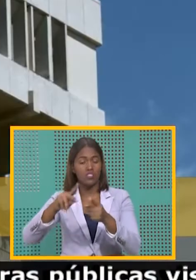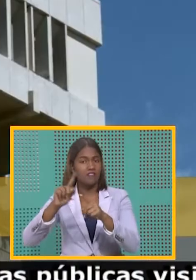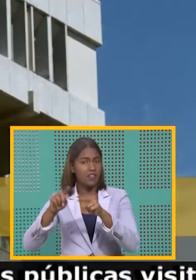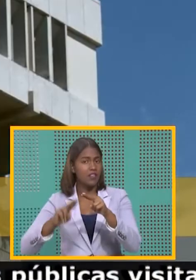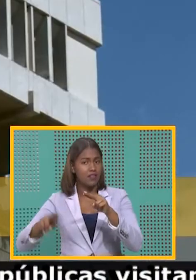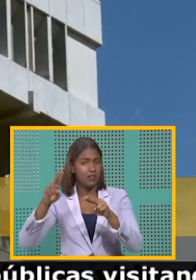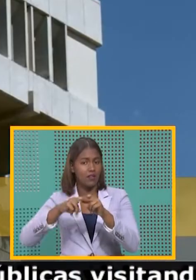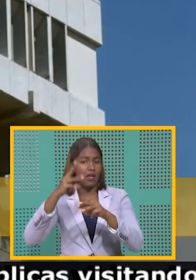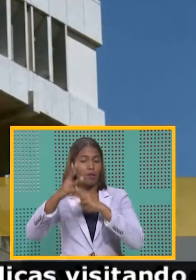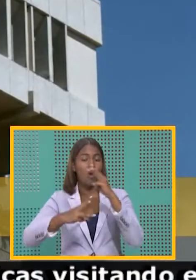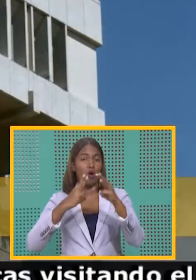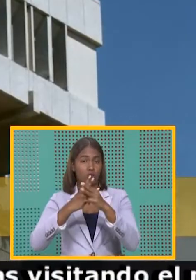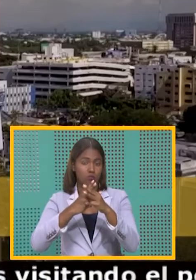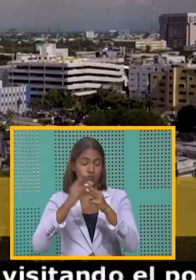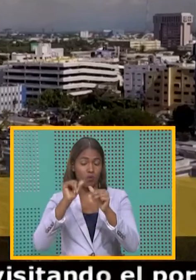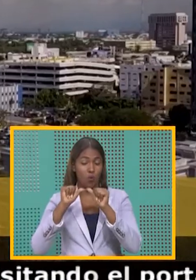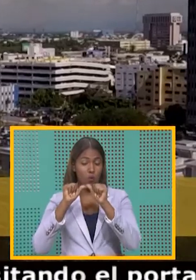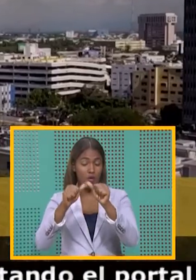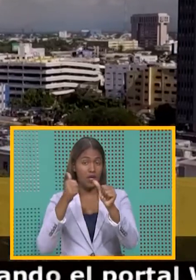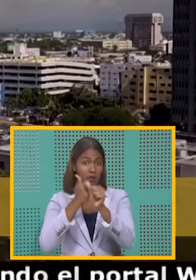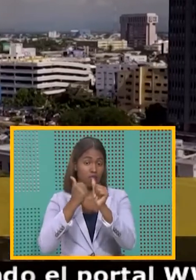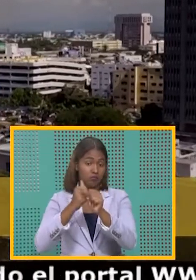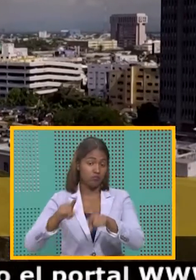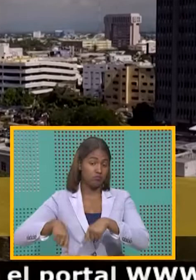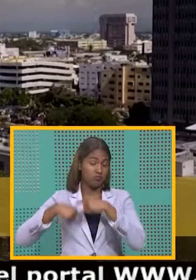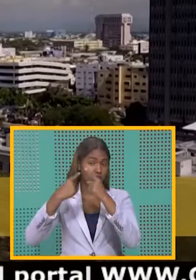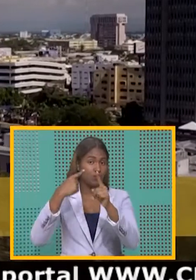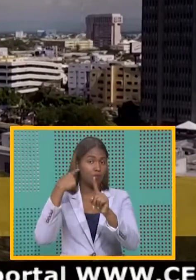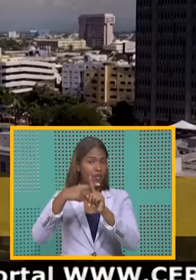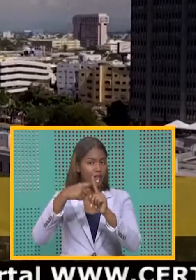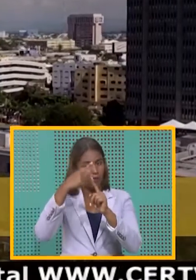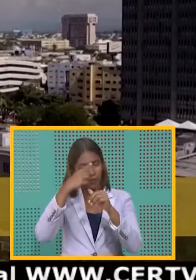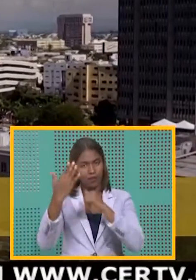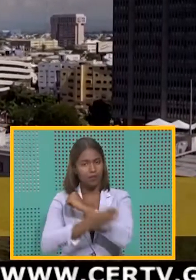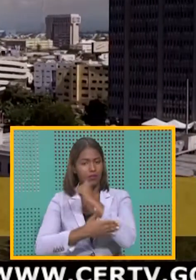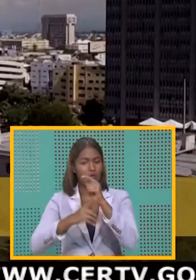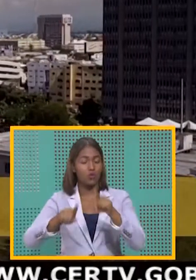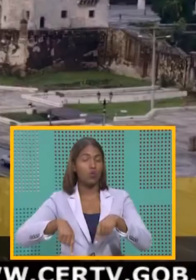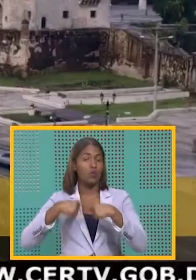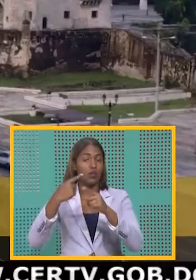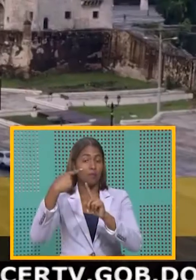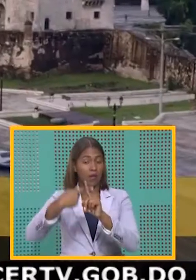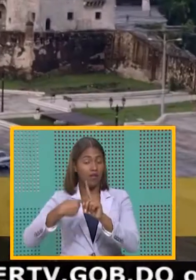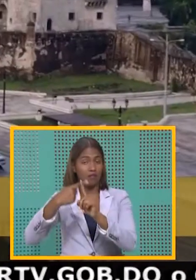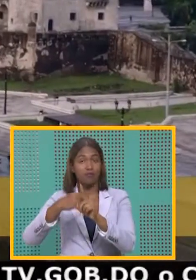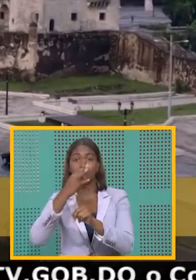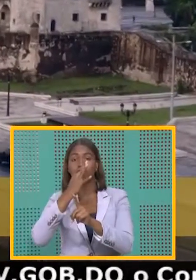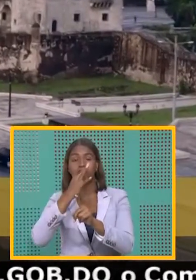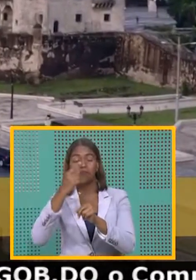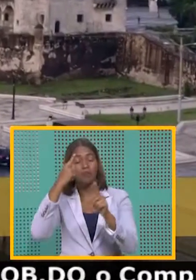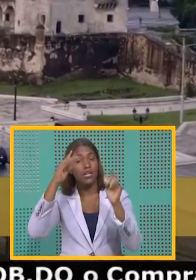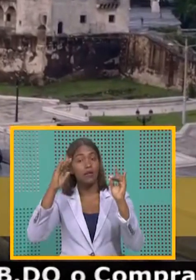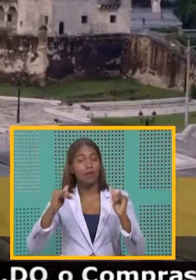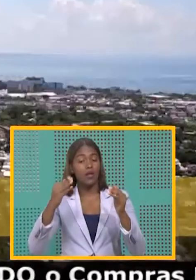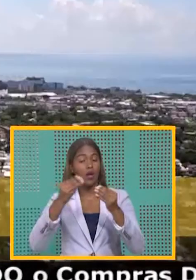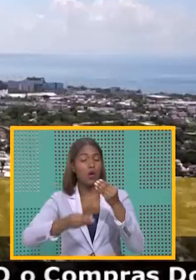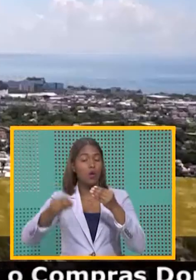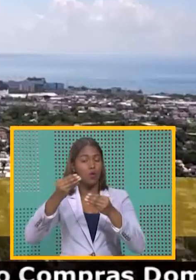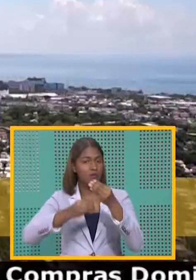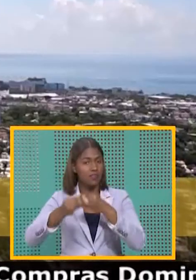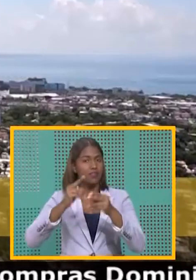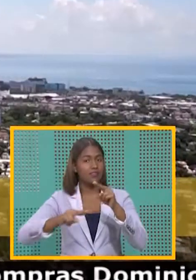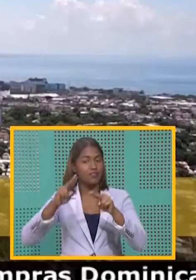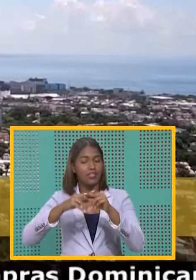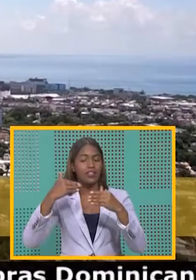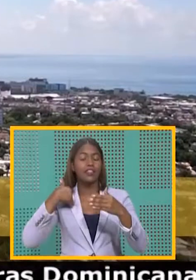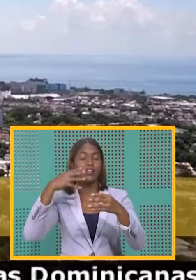a nivel global. De continuar esa tendencia positiva para el país durante los próximos meses, se espera que el crecimiento económico local se